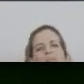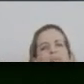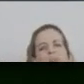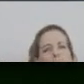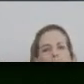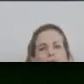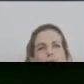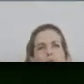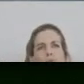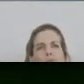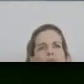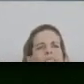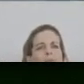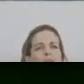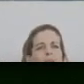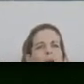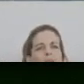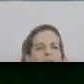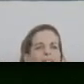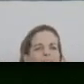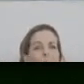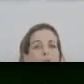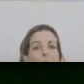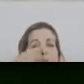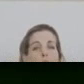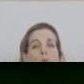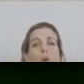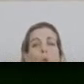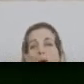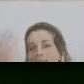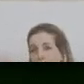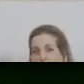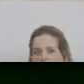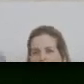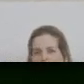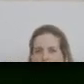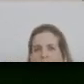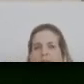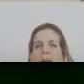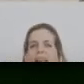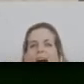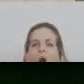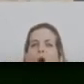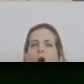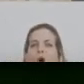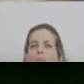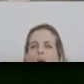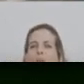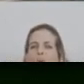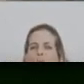estos tiempos en que en los últimos 4 años América Latina fue como desintegrándose en